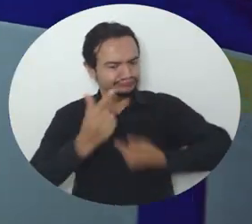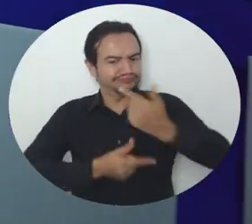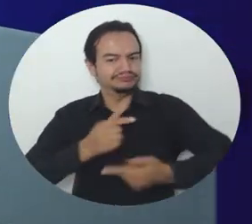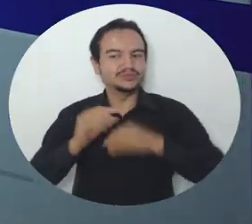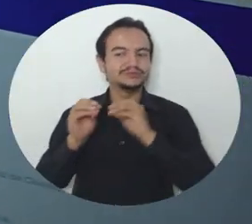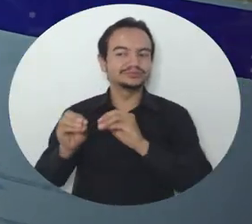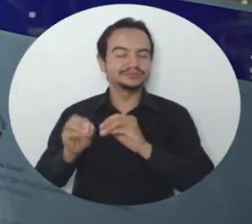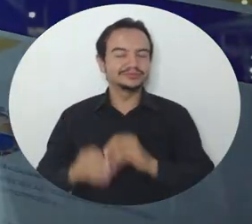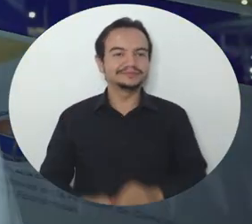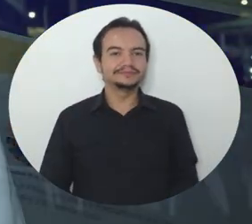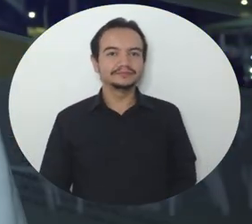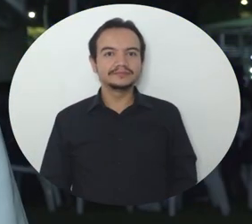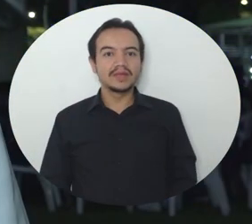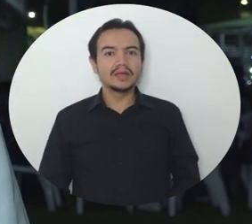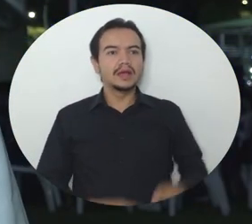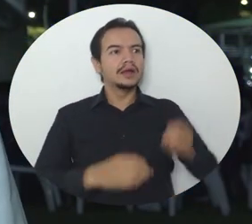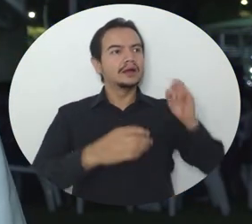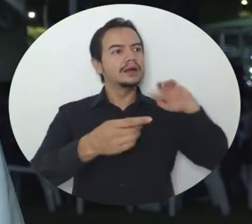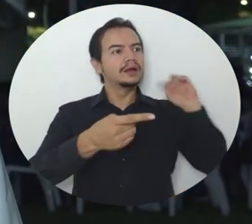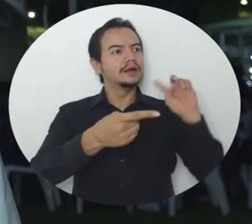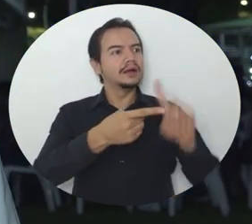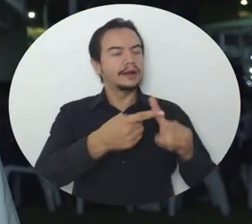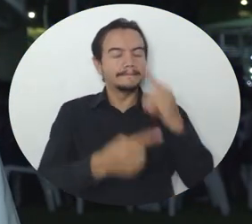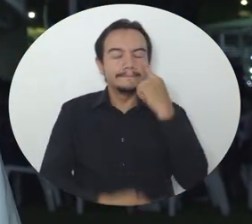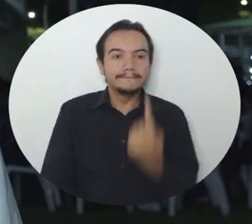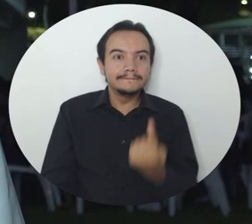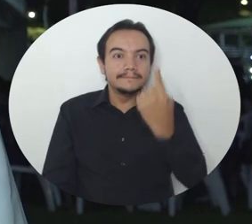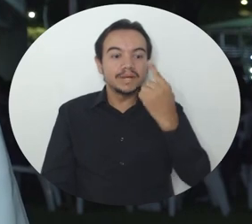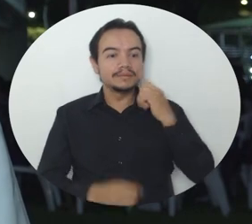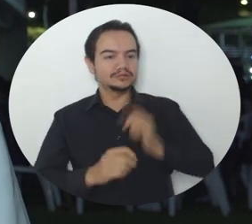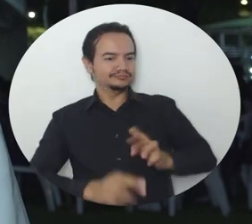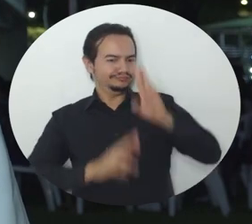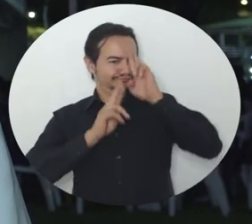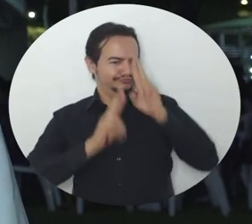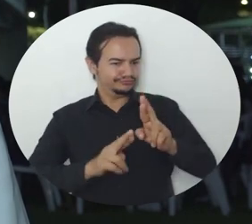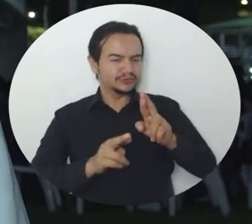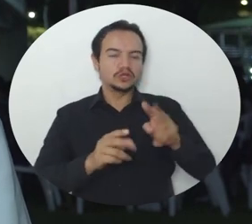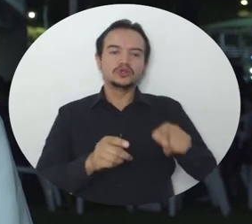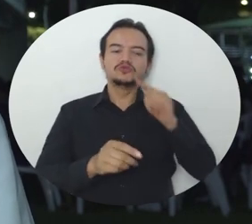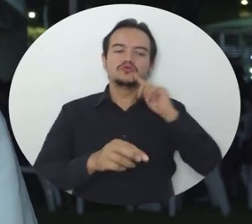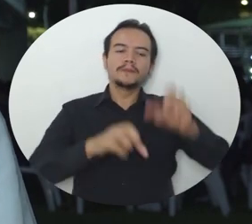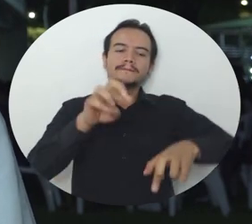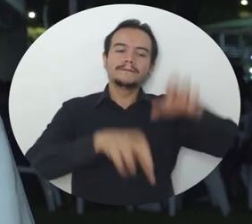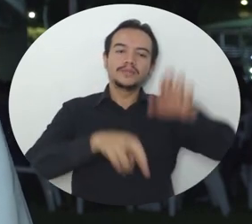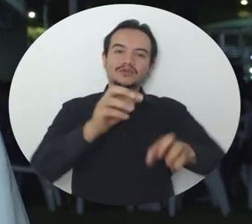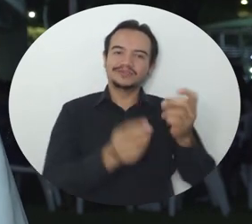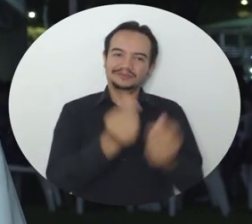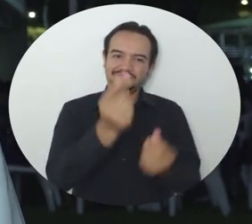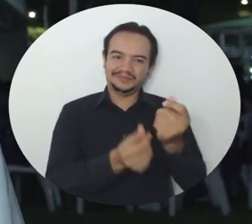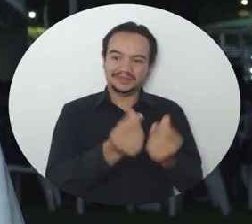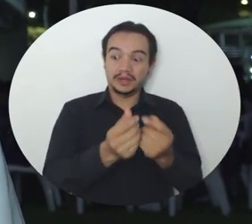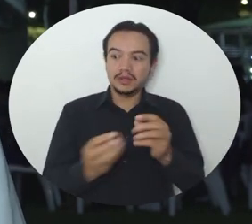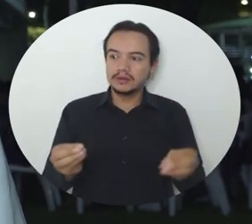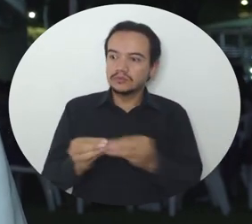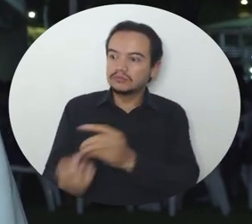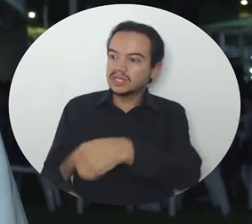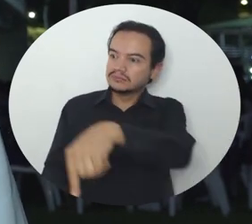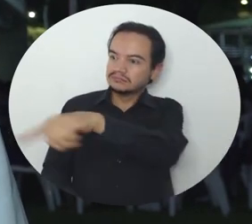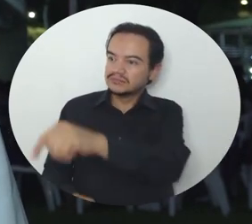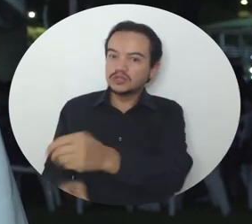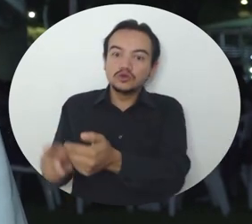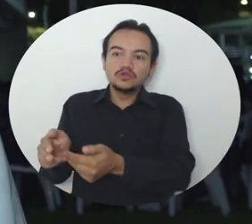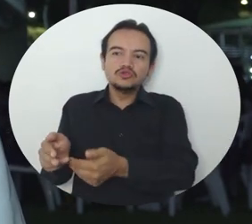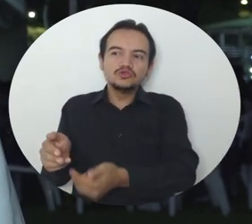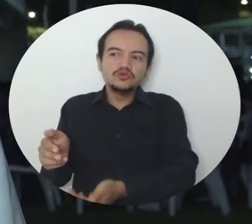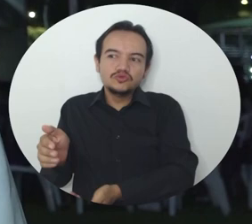primera vez que de alguna manera se enaltece de esta forma la contable y creo que es muy motivante para los nuevos estudiantes